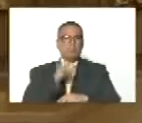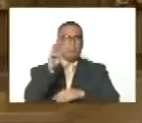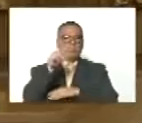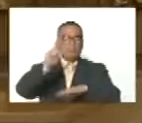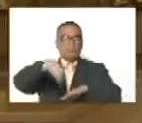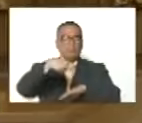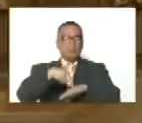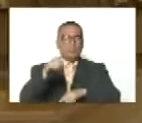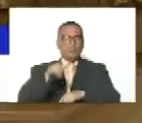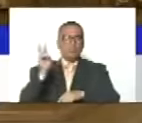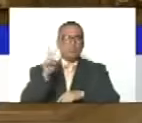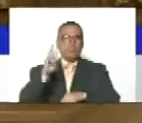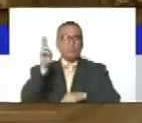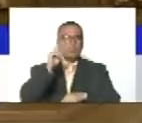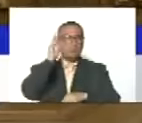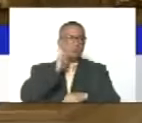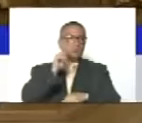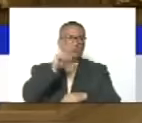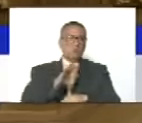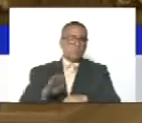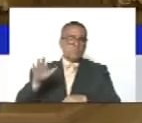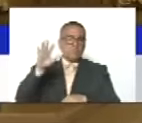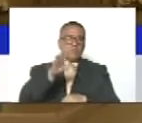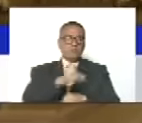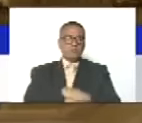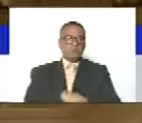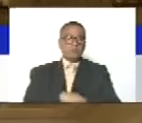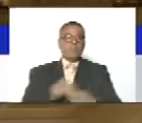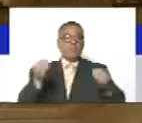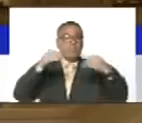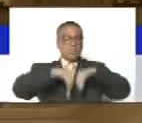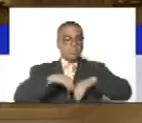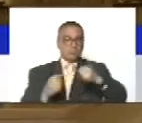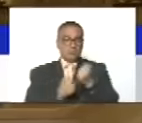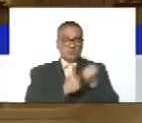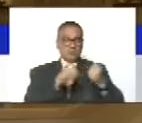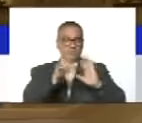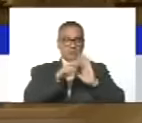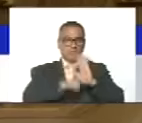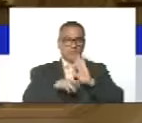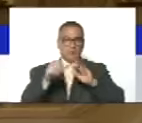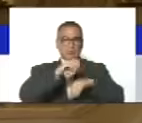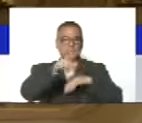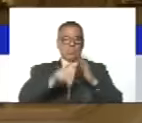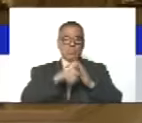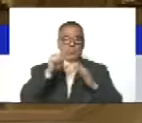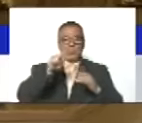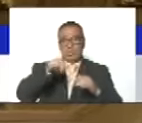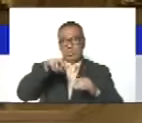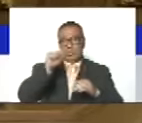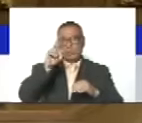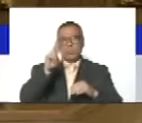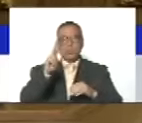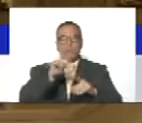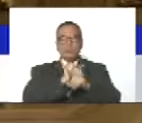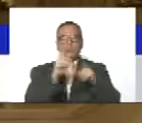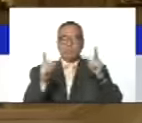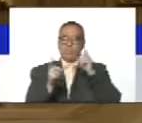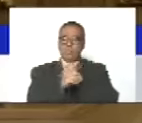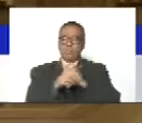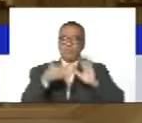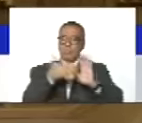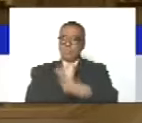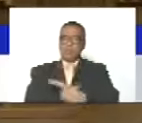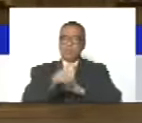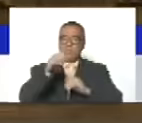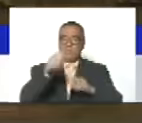Asamblea Nacional de Venezuela, de la República de Venezuela. Acuerdo en respaldo a la resolución de la Asamblea General de la ONU que otorga cambios significativos al